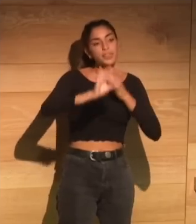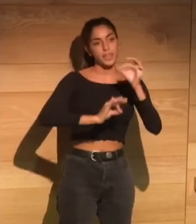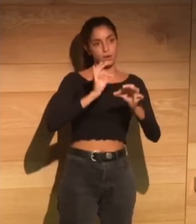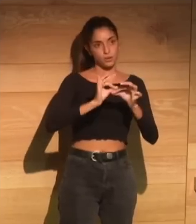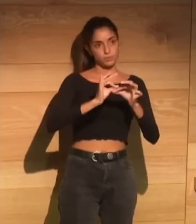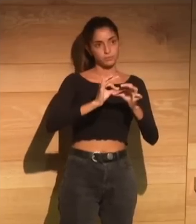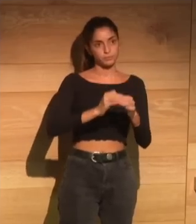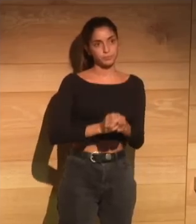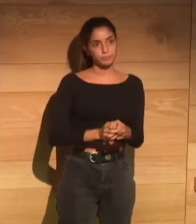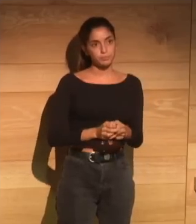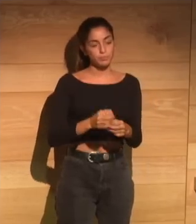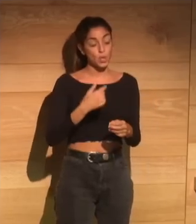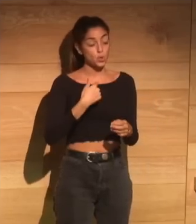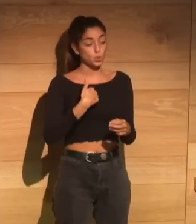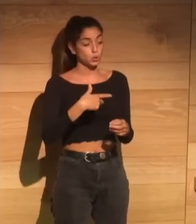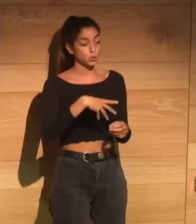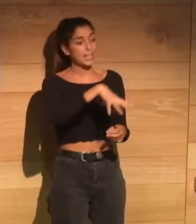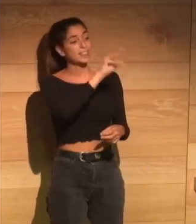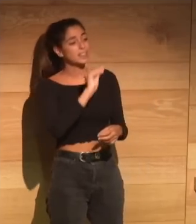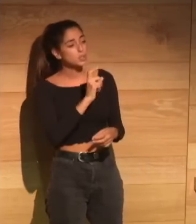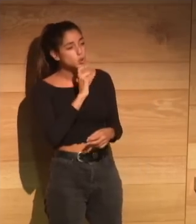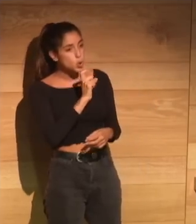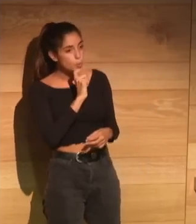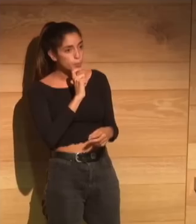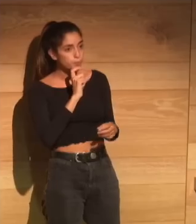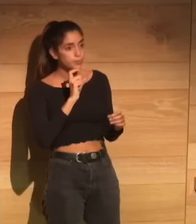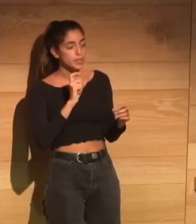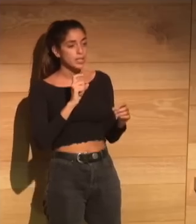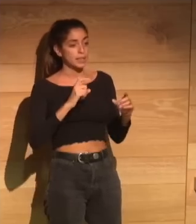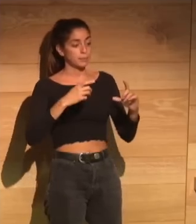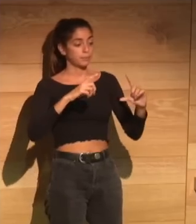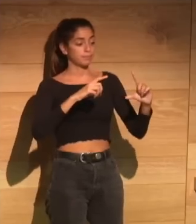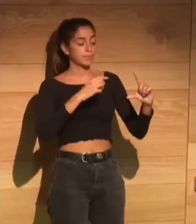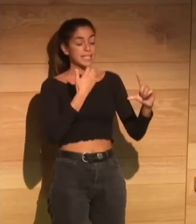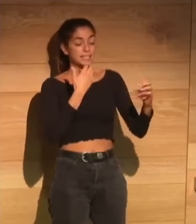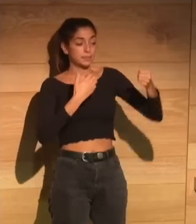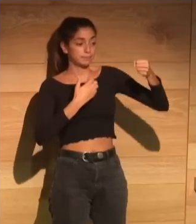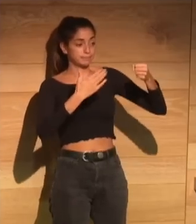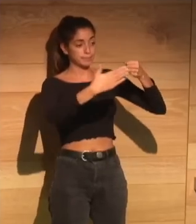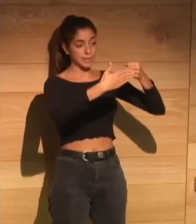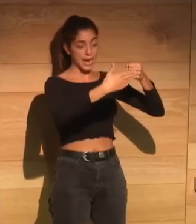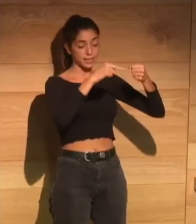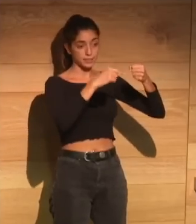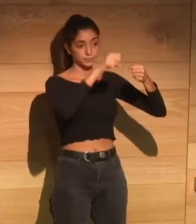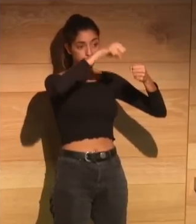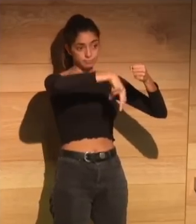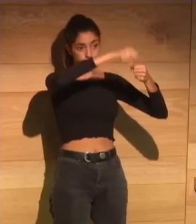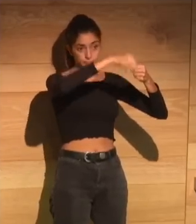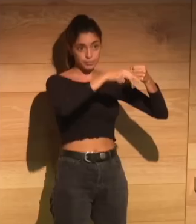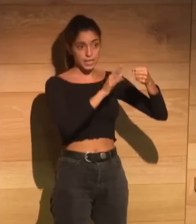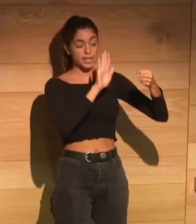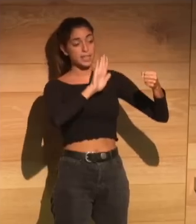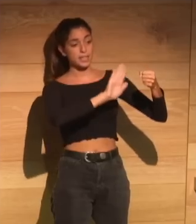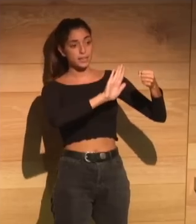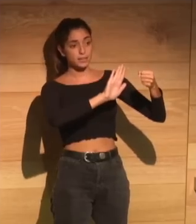Vale. ¿Cómo percibimos esto? ¿Cómo hacemos eso? En el otro lado hacemos 16 ranuras. El fenaquistiscopio tradicional tenía 16 imágenes.